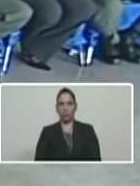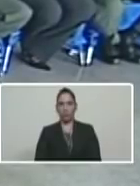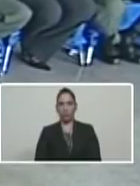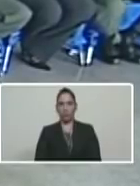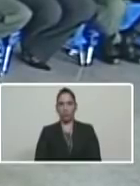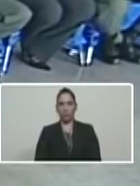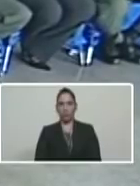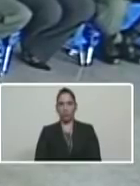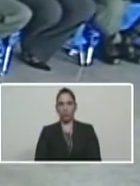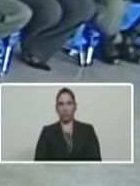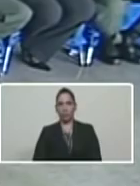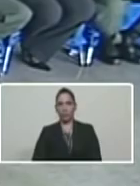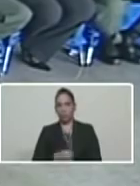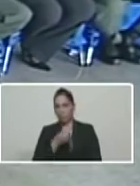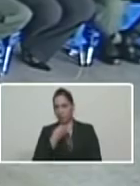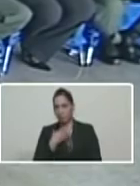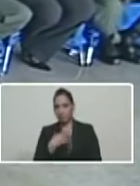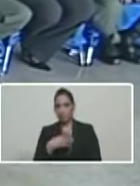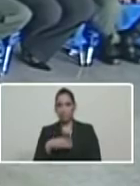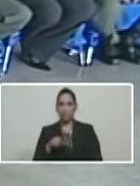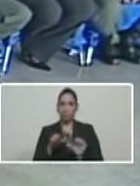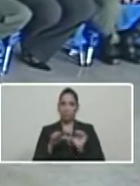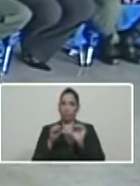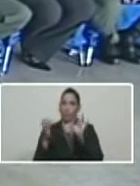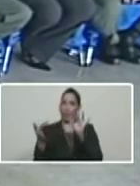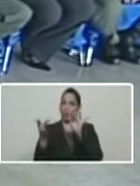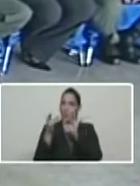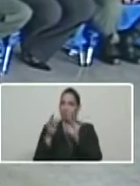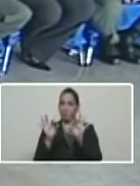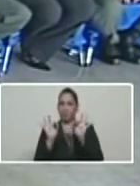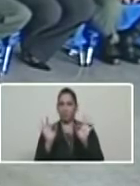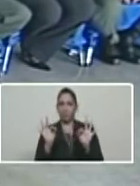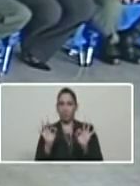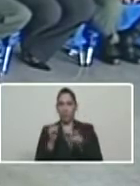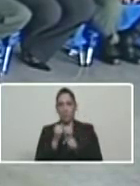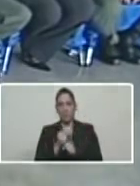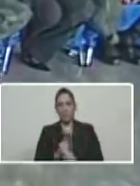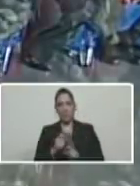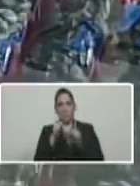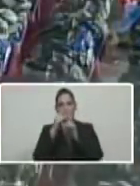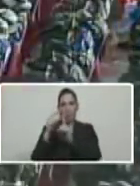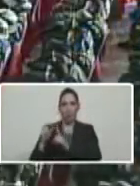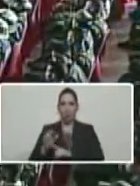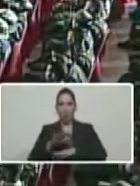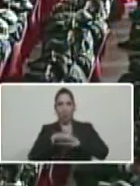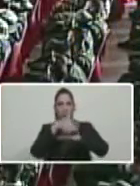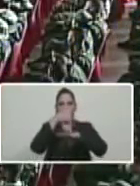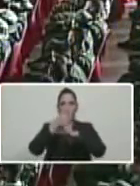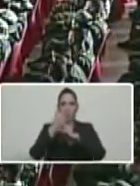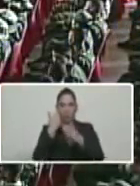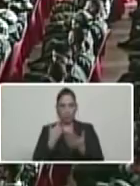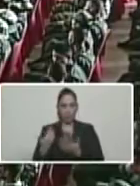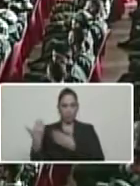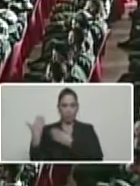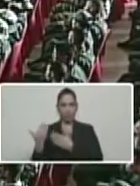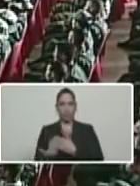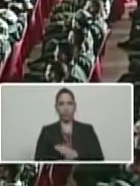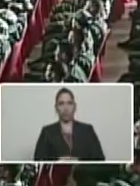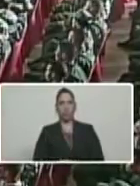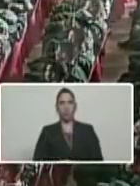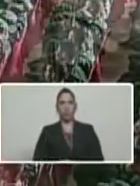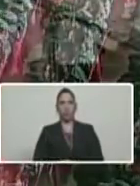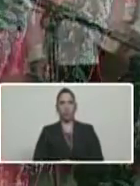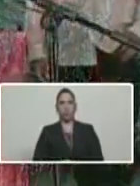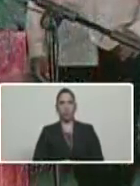Bien, continuamos entonces con esta transmisión especial a la espera de las palabras del comandante Ciudadano de este componente Maduro, militar. Presidente constitucional de